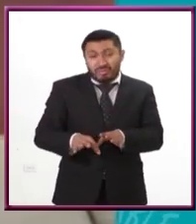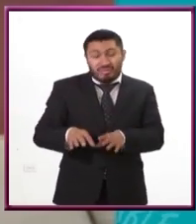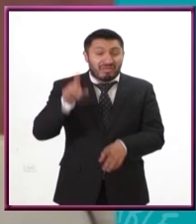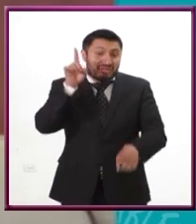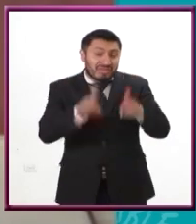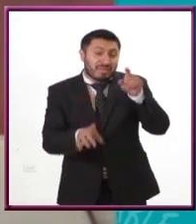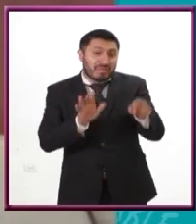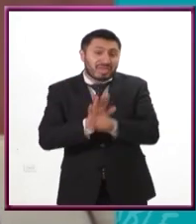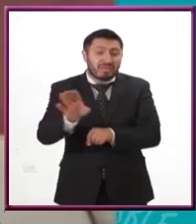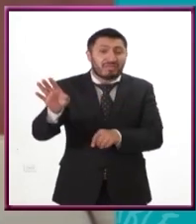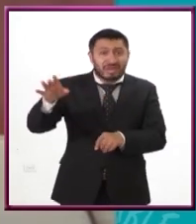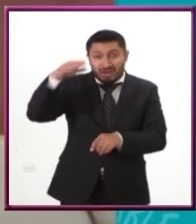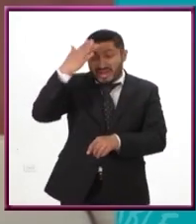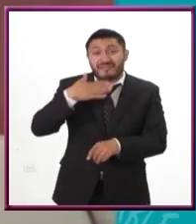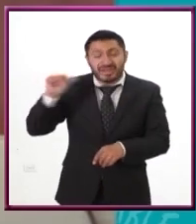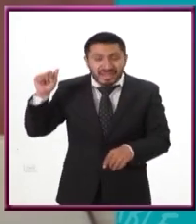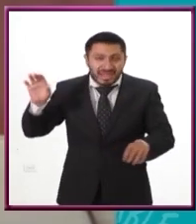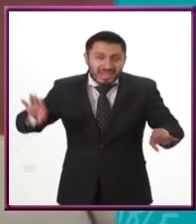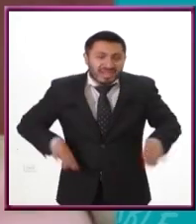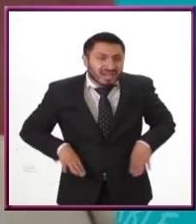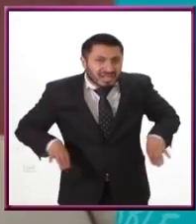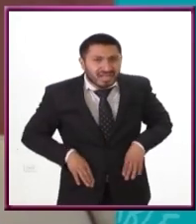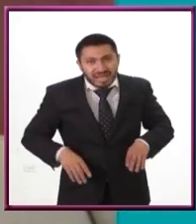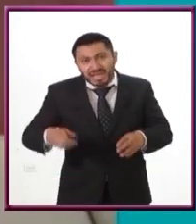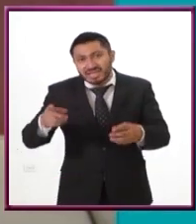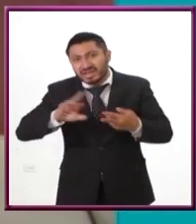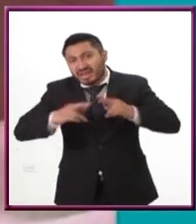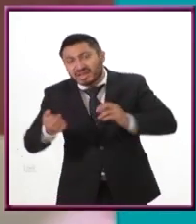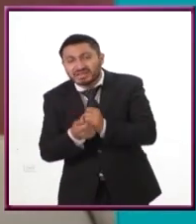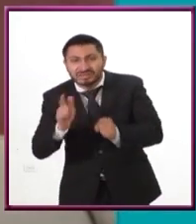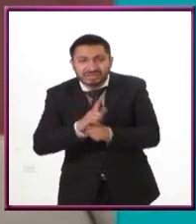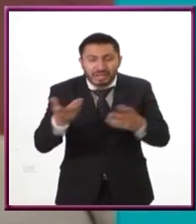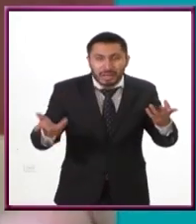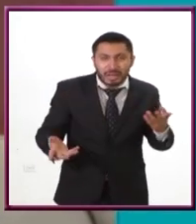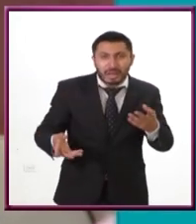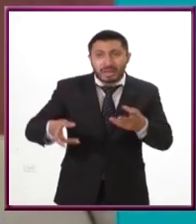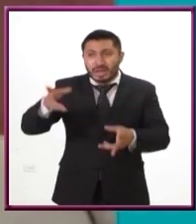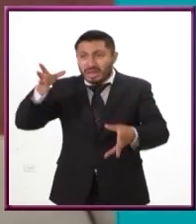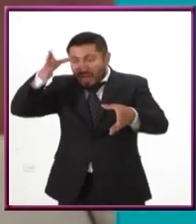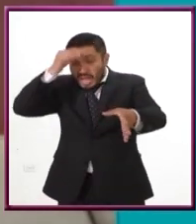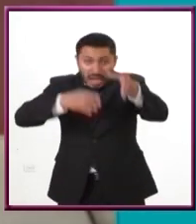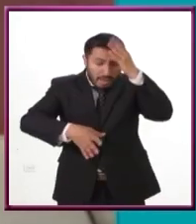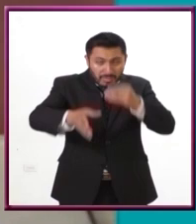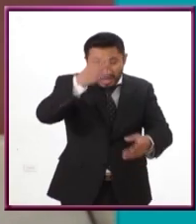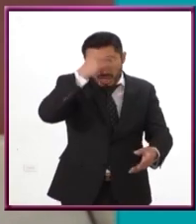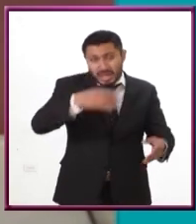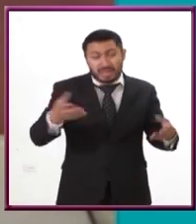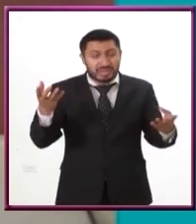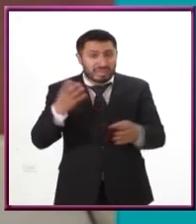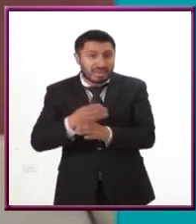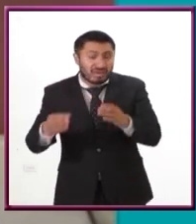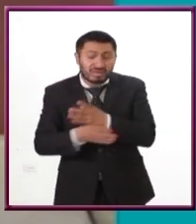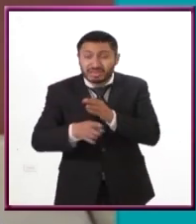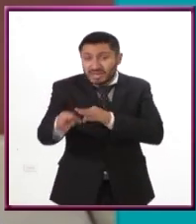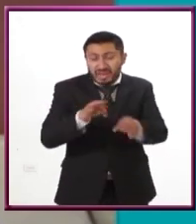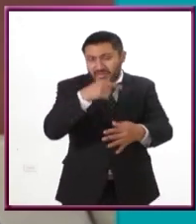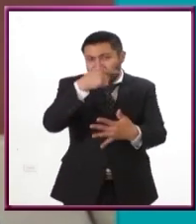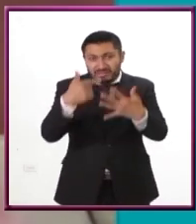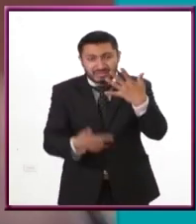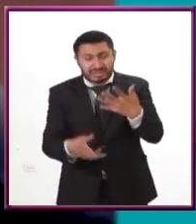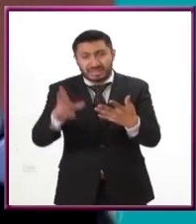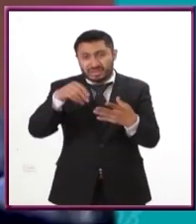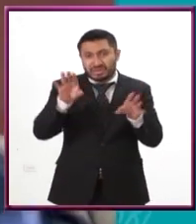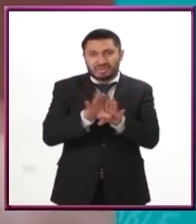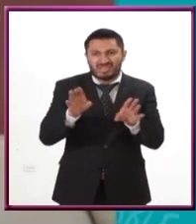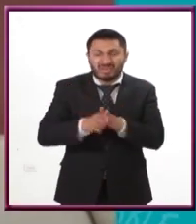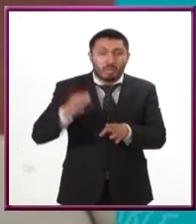medio de habilidades, aptitudes, cuestiones sociales, todo lo que aprendan y sepan hacer. En eso, no tanto